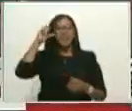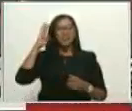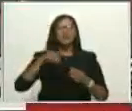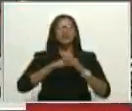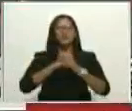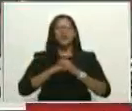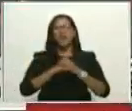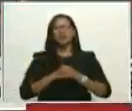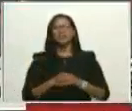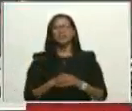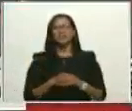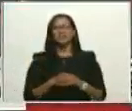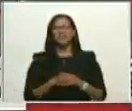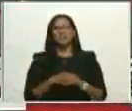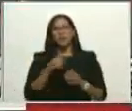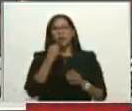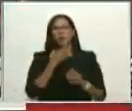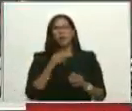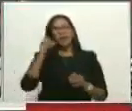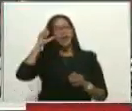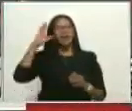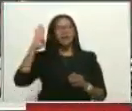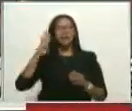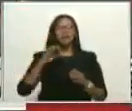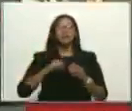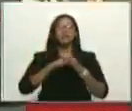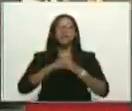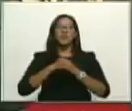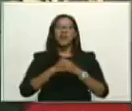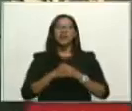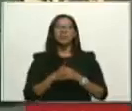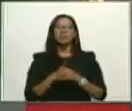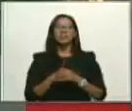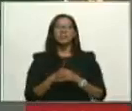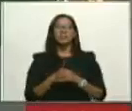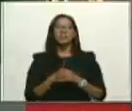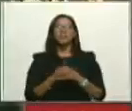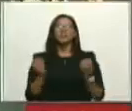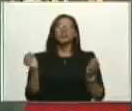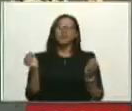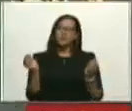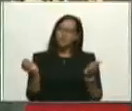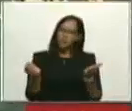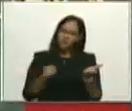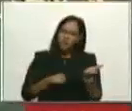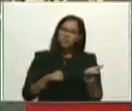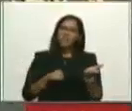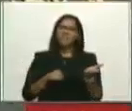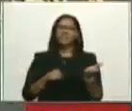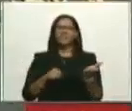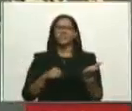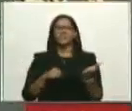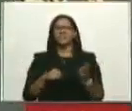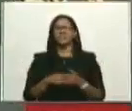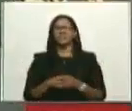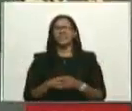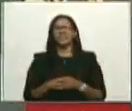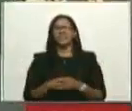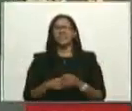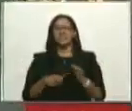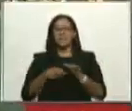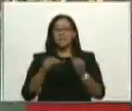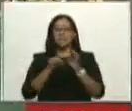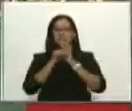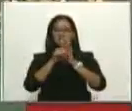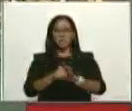adiós rogando. Entonces yo le dije, bueno, adiós rogando, creo que el nombre podría ser con el mazo dando. Y el símbolo del mazo,